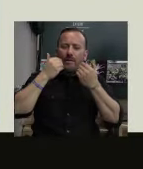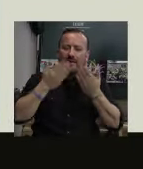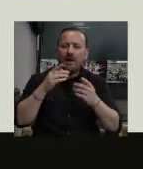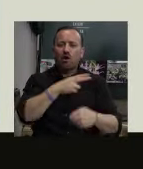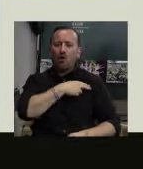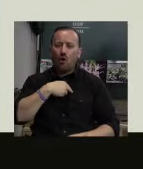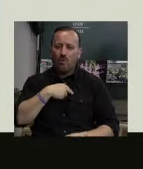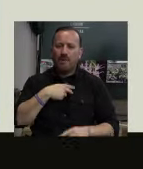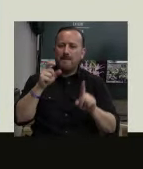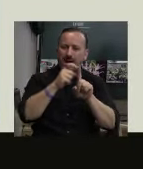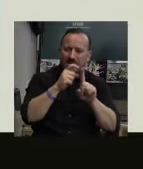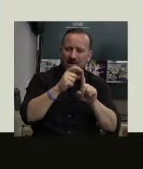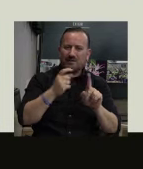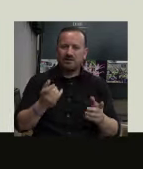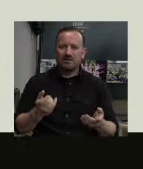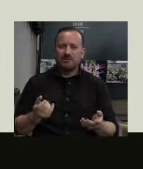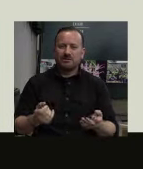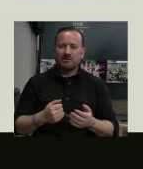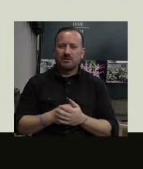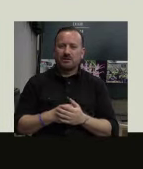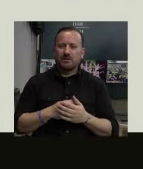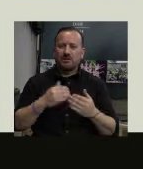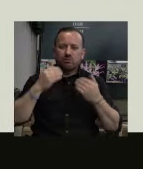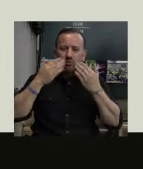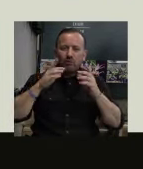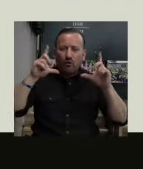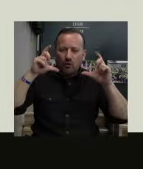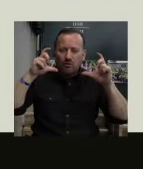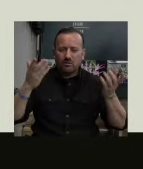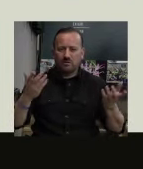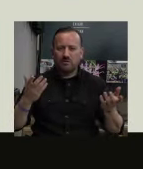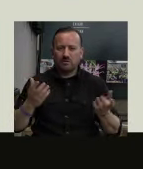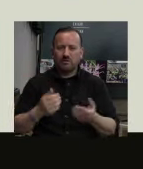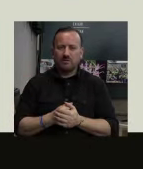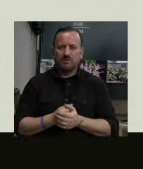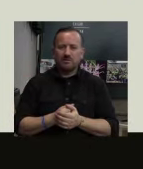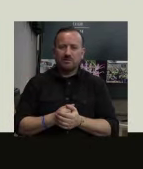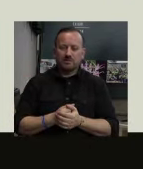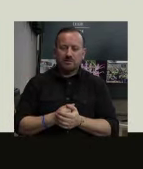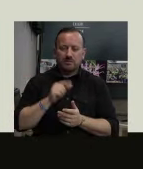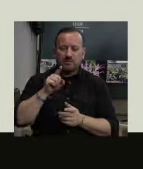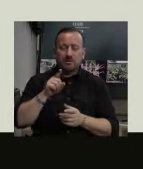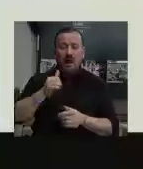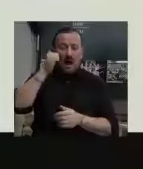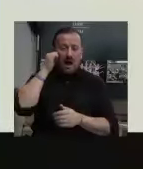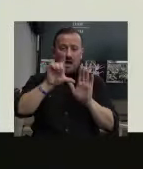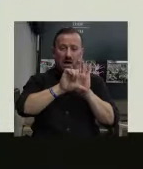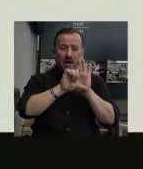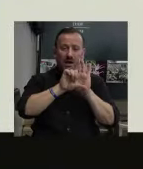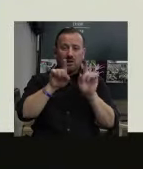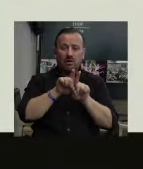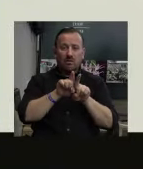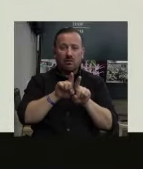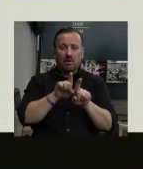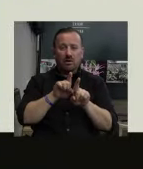póngale palabras póngale imagen lo que ayer era la ley de la atracción